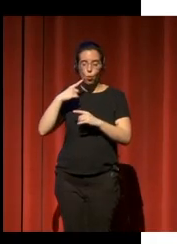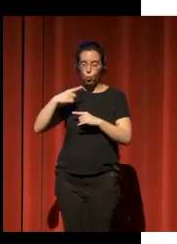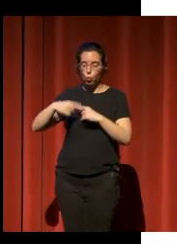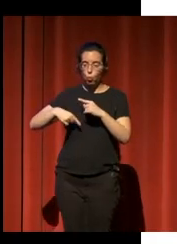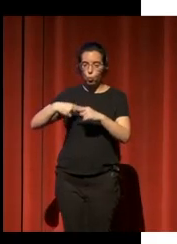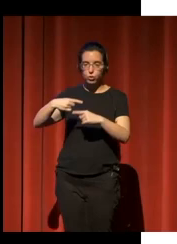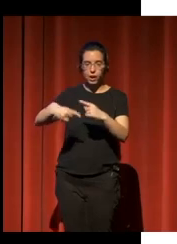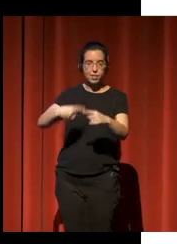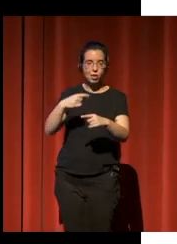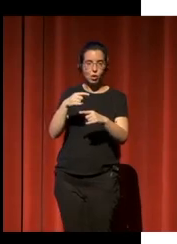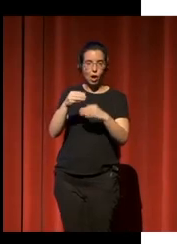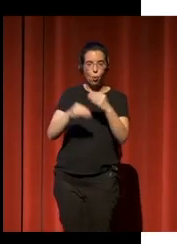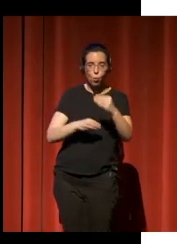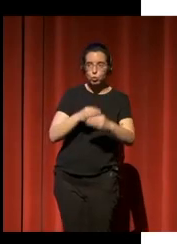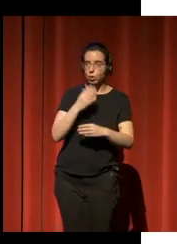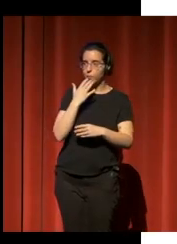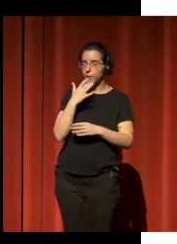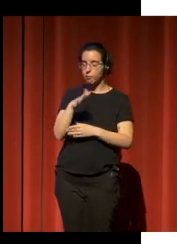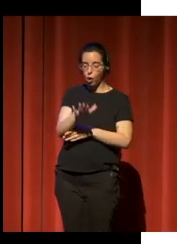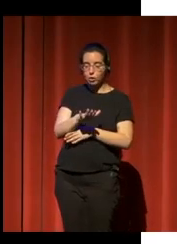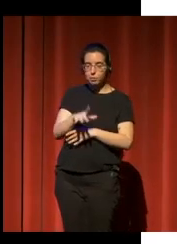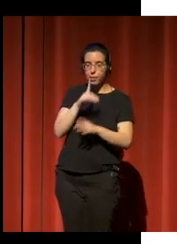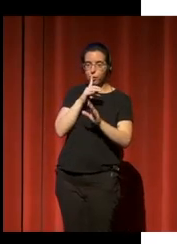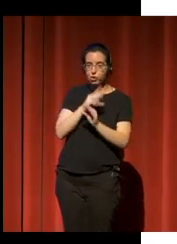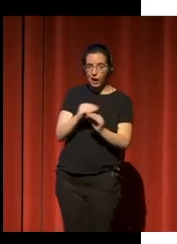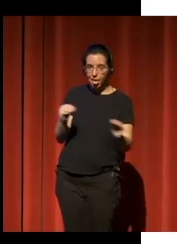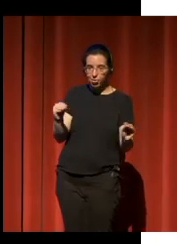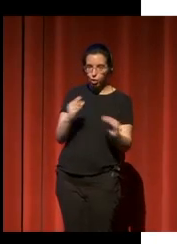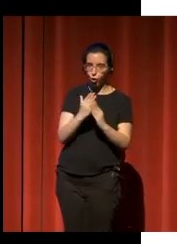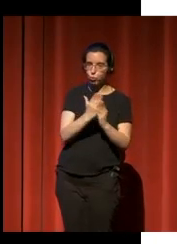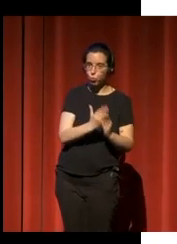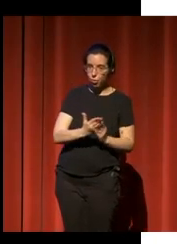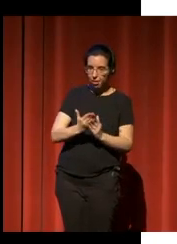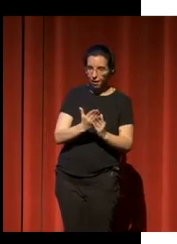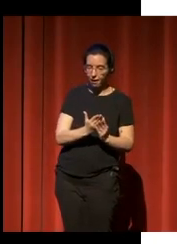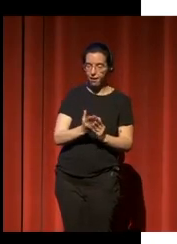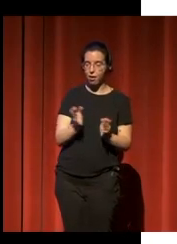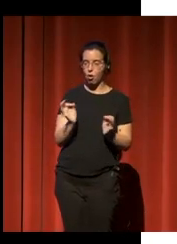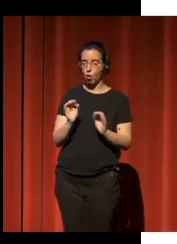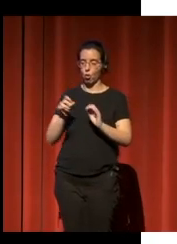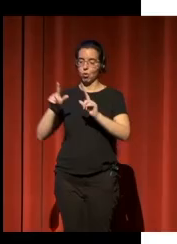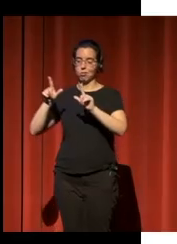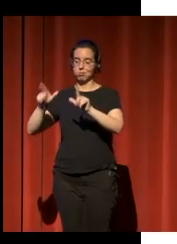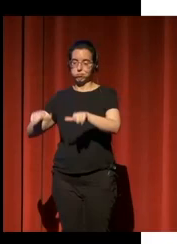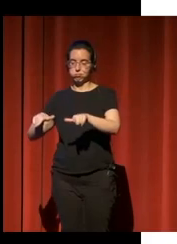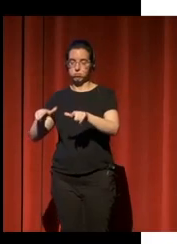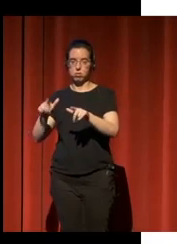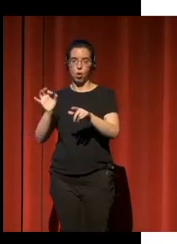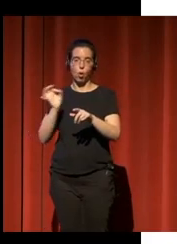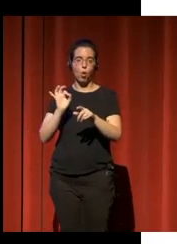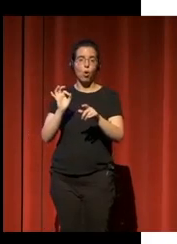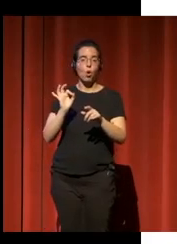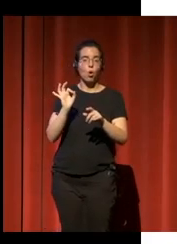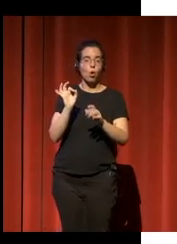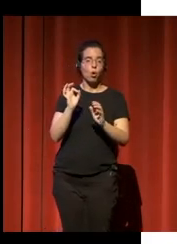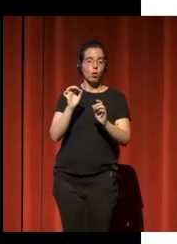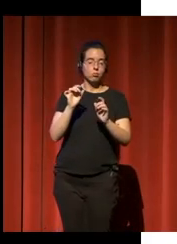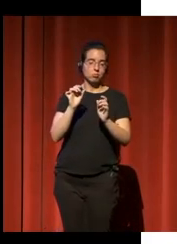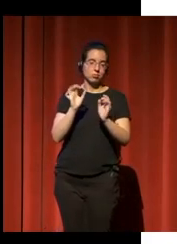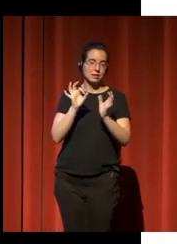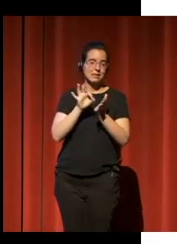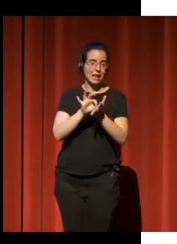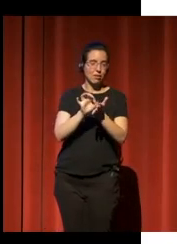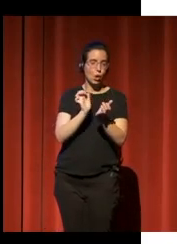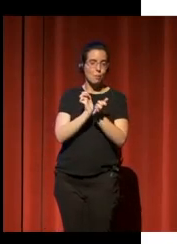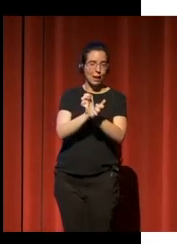espacios de silencio para estudiar Eh bueno por supuesto el espacio para préstamos de libros aquí tenéis